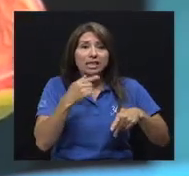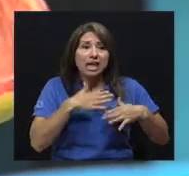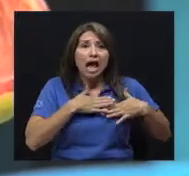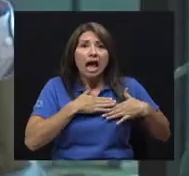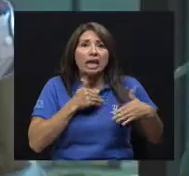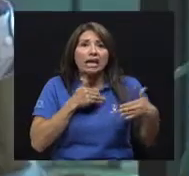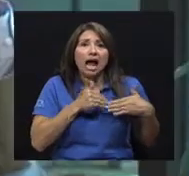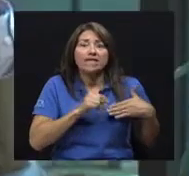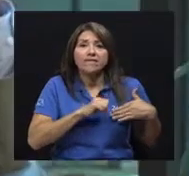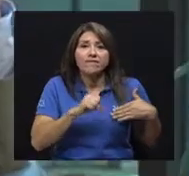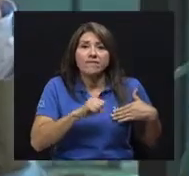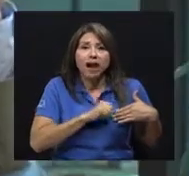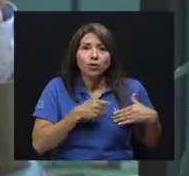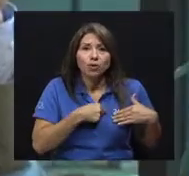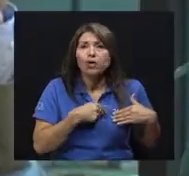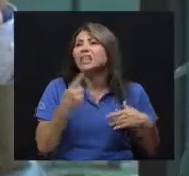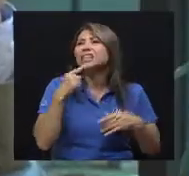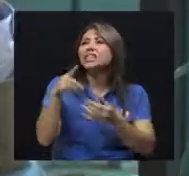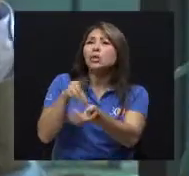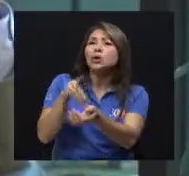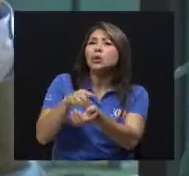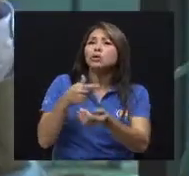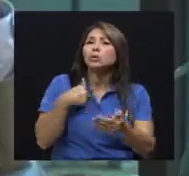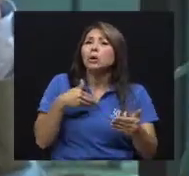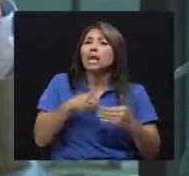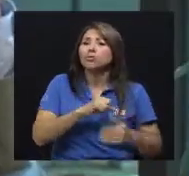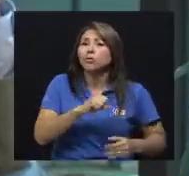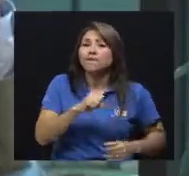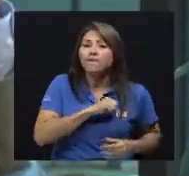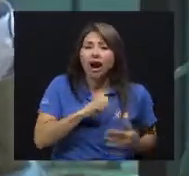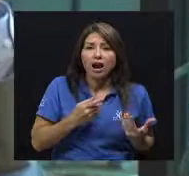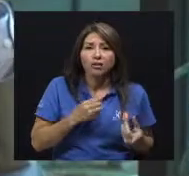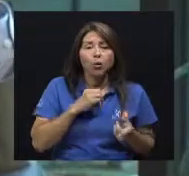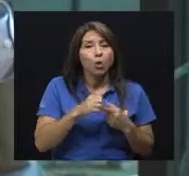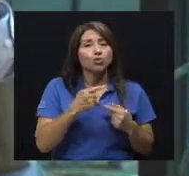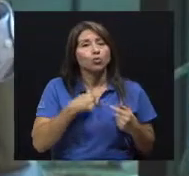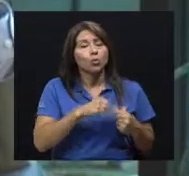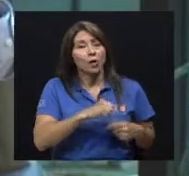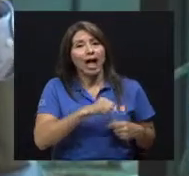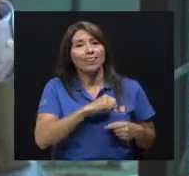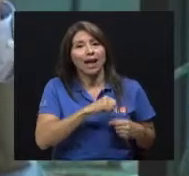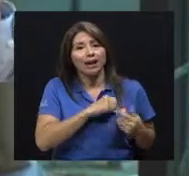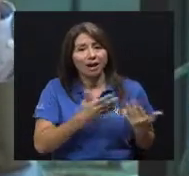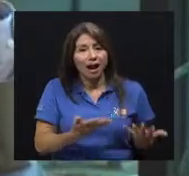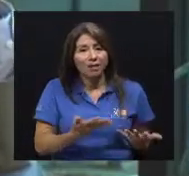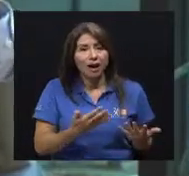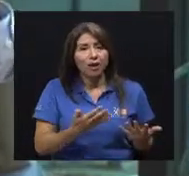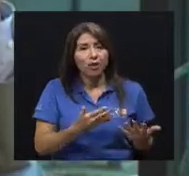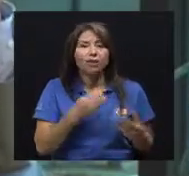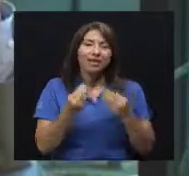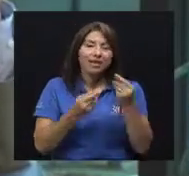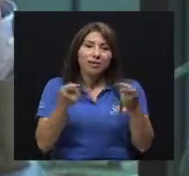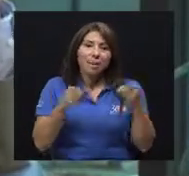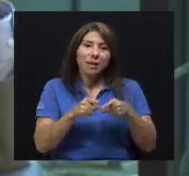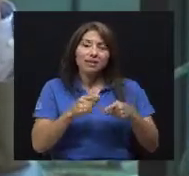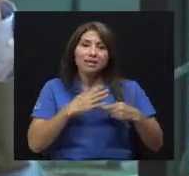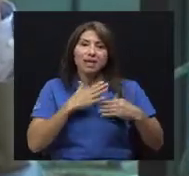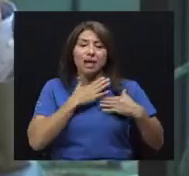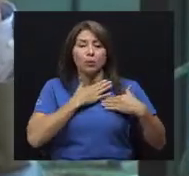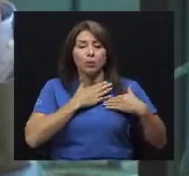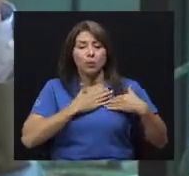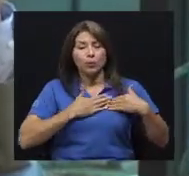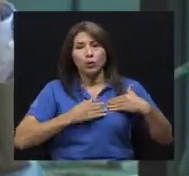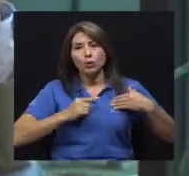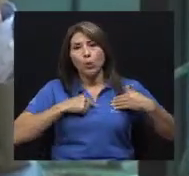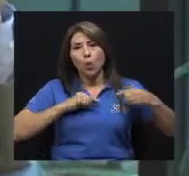generalmente señala como casi infarto. Dice, doctor, tuve un casi infarto o tuve un ataque cardíaco, que realmente son episodios de